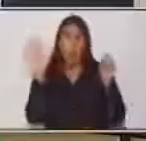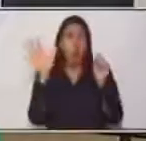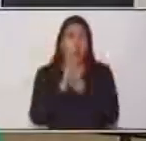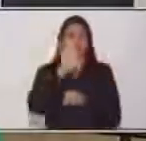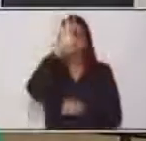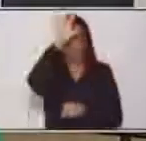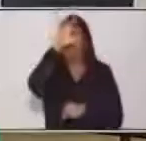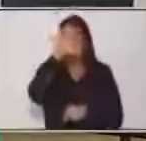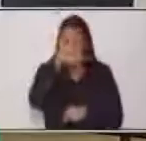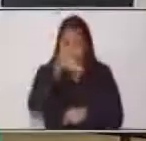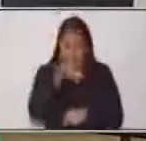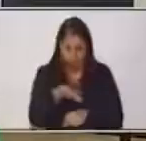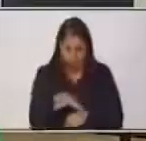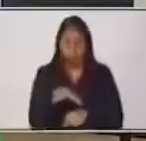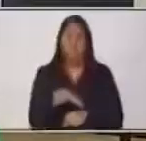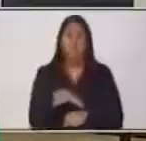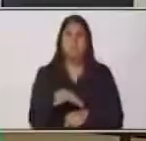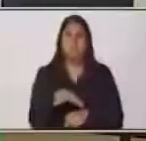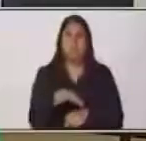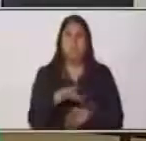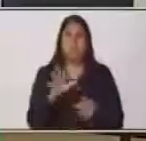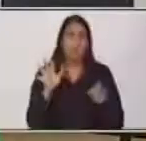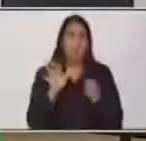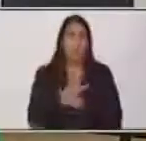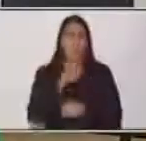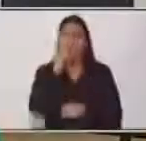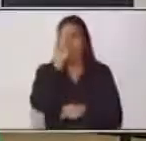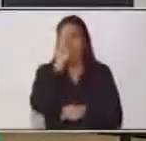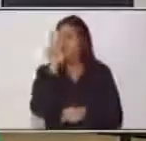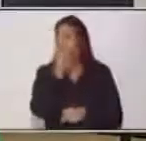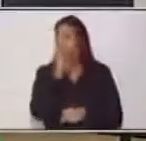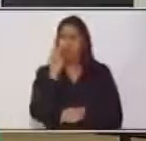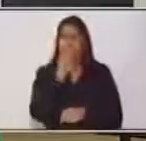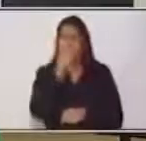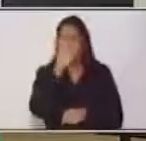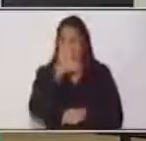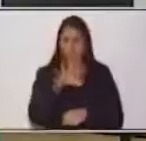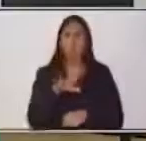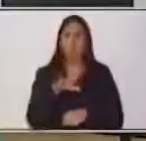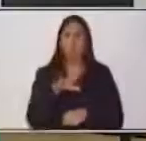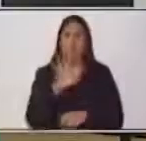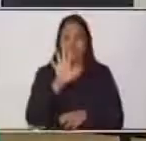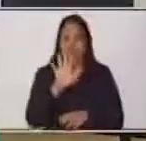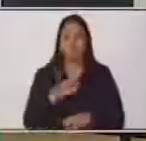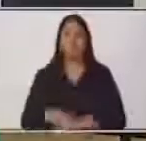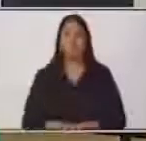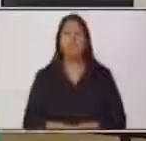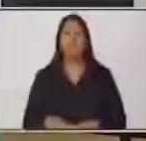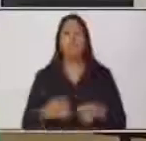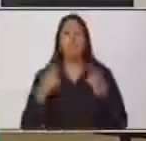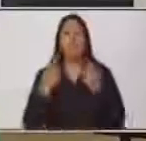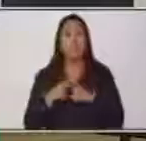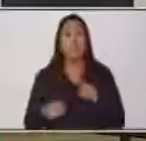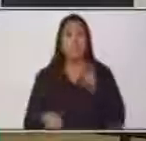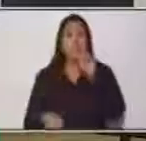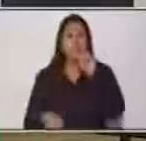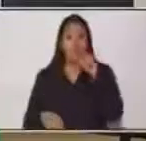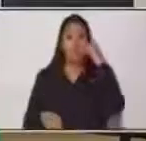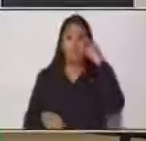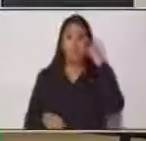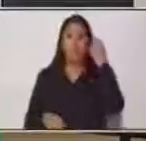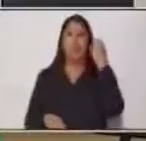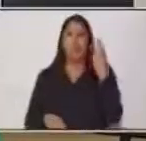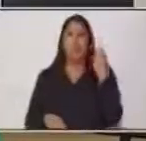totalmente todo el contenido. Si de alguna manera usted, a través de ello, empieza a comprender,